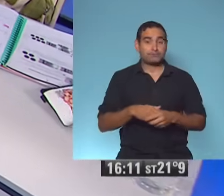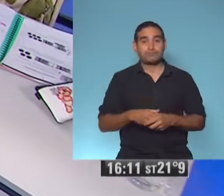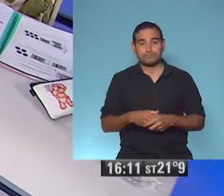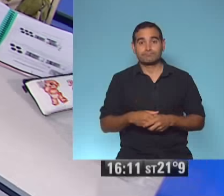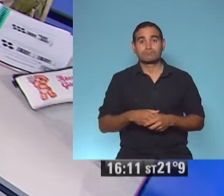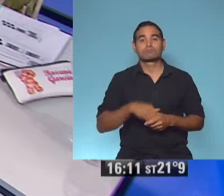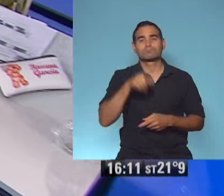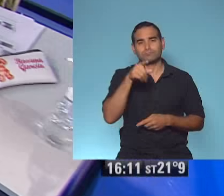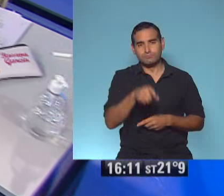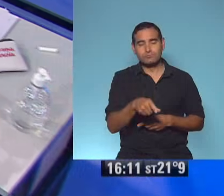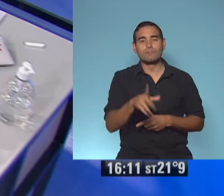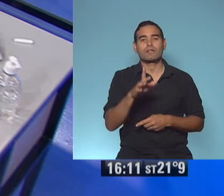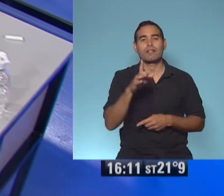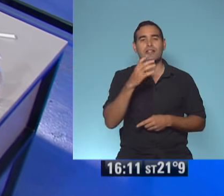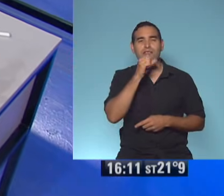Encontré